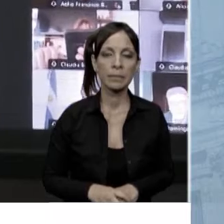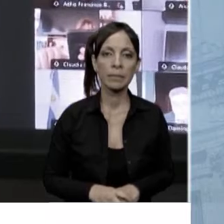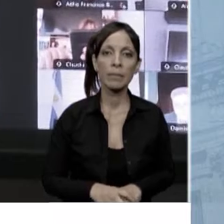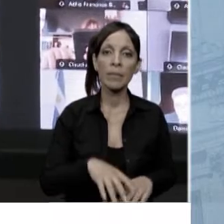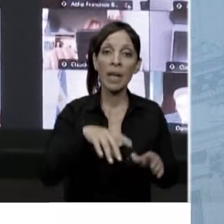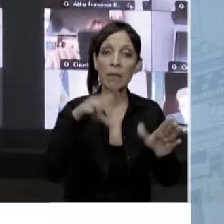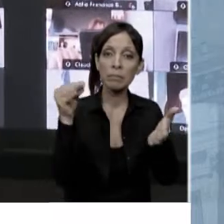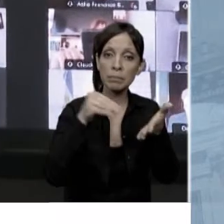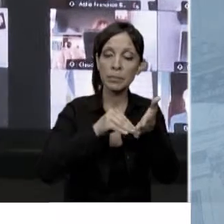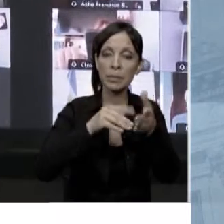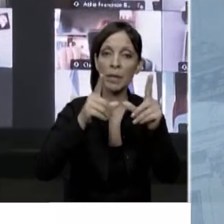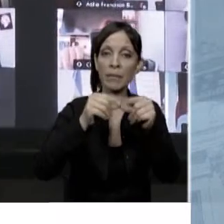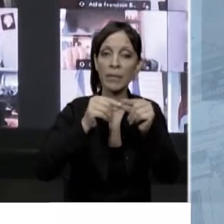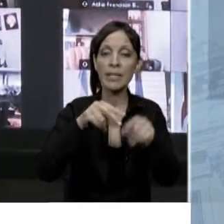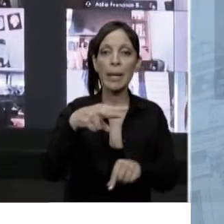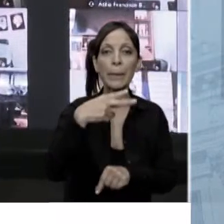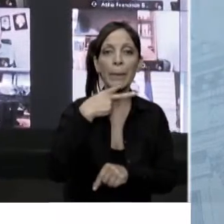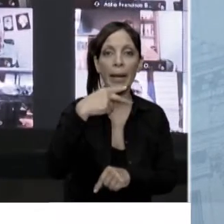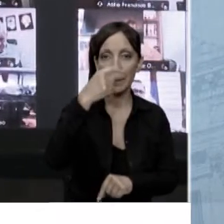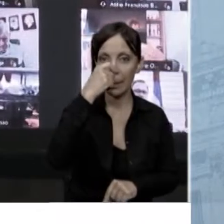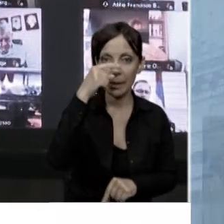fecha del día viernes 27 de noviembre.